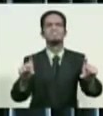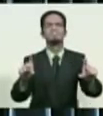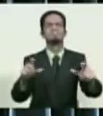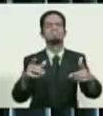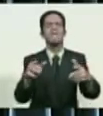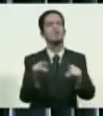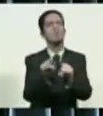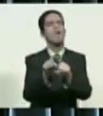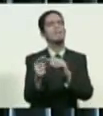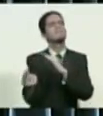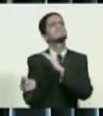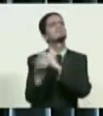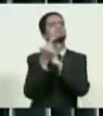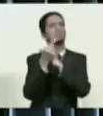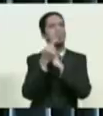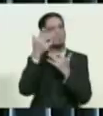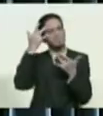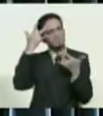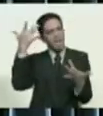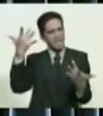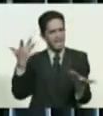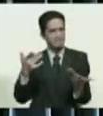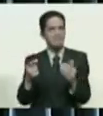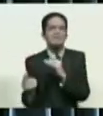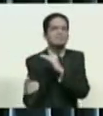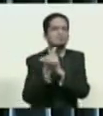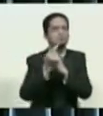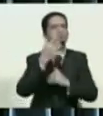insulto a la inteligencia y es un insulto a la verdad